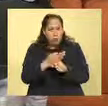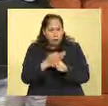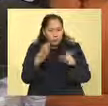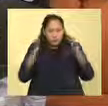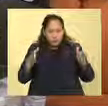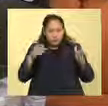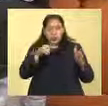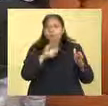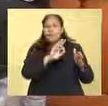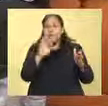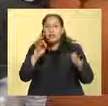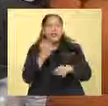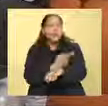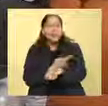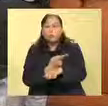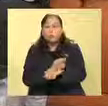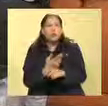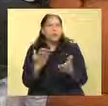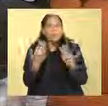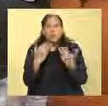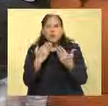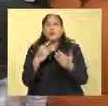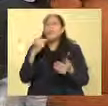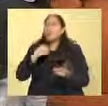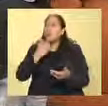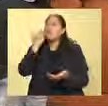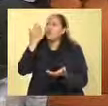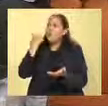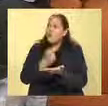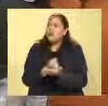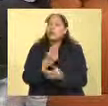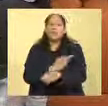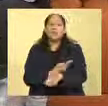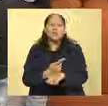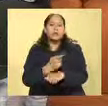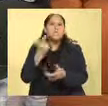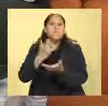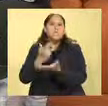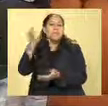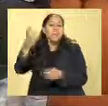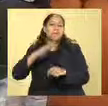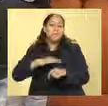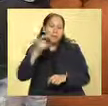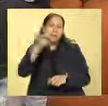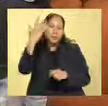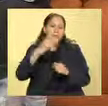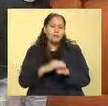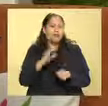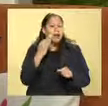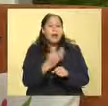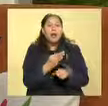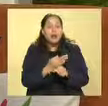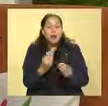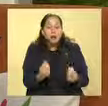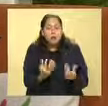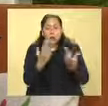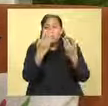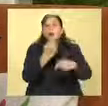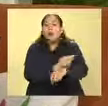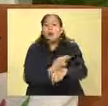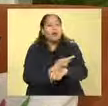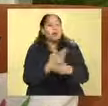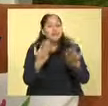algo, de durazno, y tú quieres comprar durazno, bueno, pues vas a pagar más, porque no es temporada de durazno. Entonces,